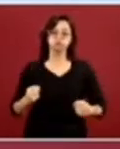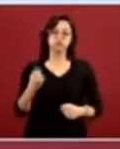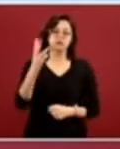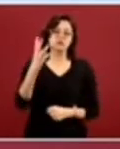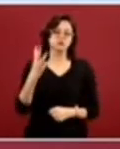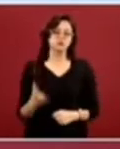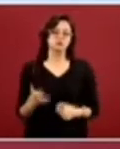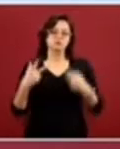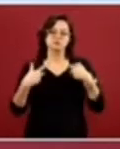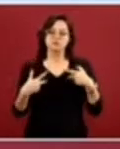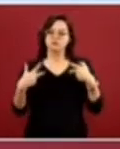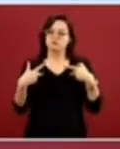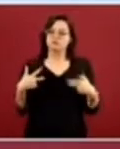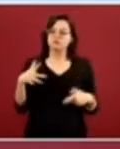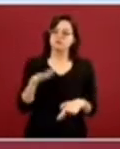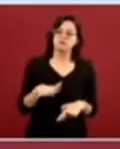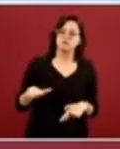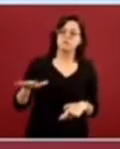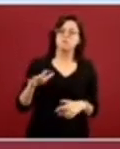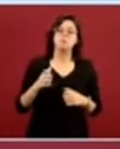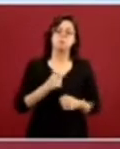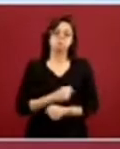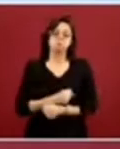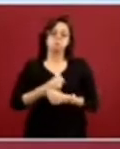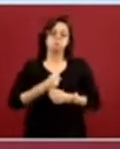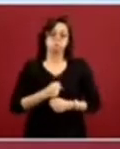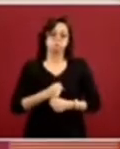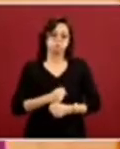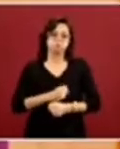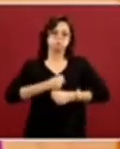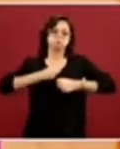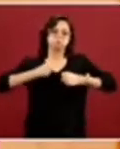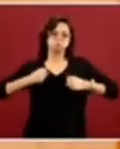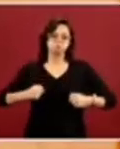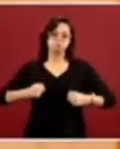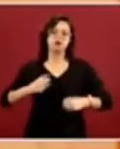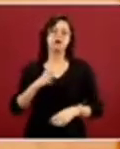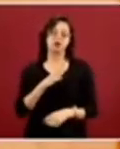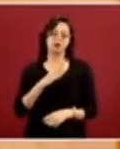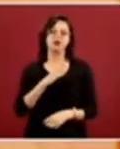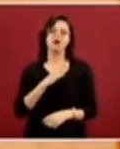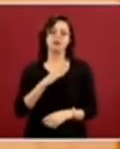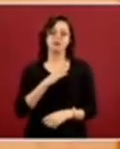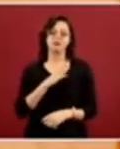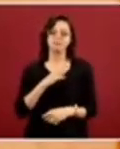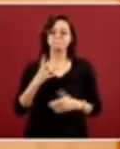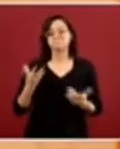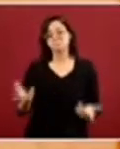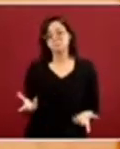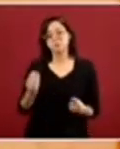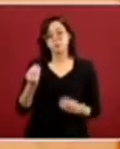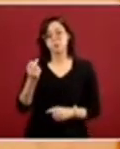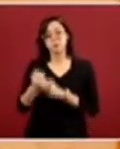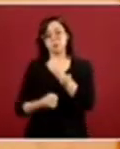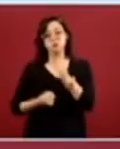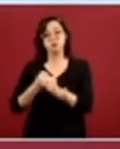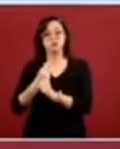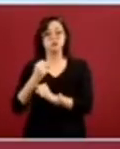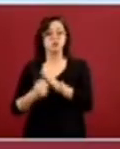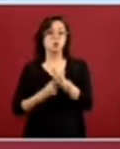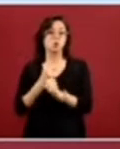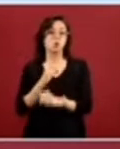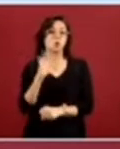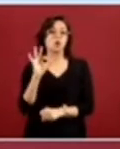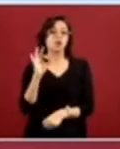mexicana tienen sobrepeso o tienen obesidad. Esto es producto de muchos años, de 4 décadas al